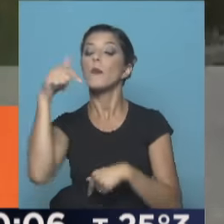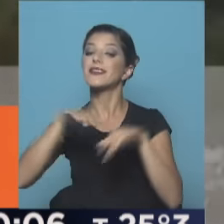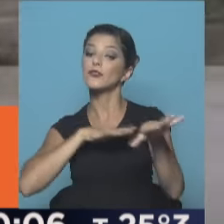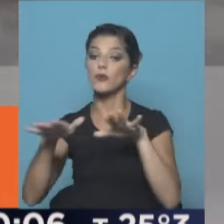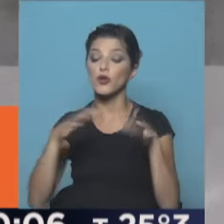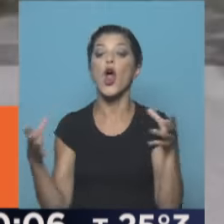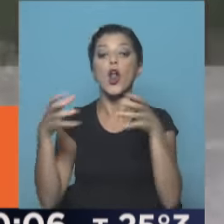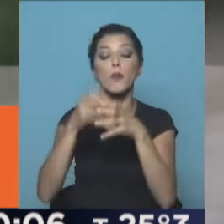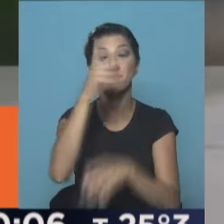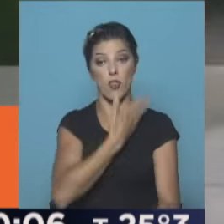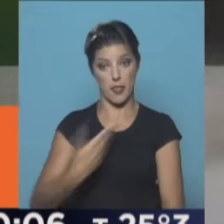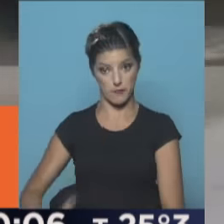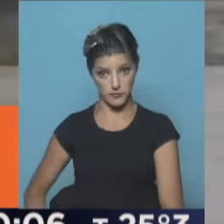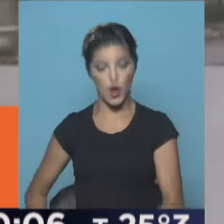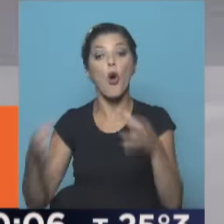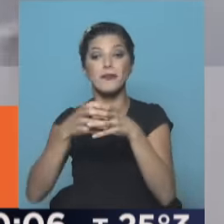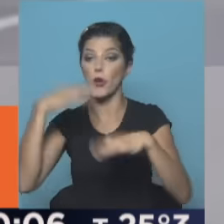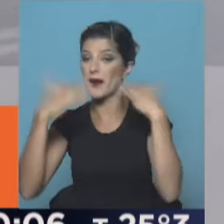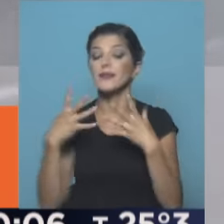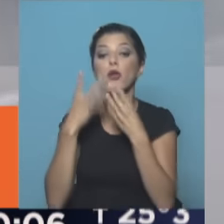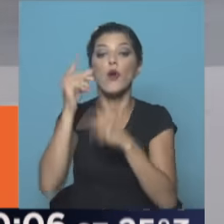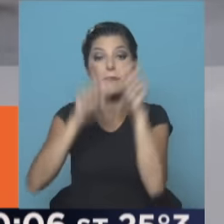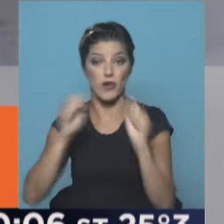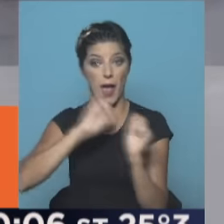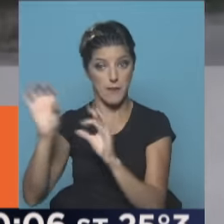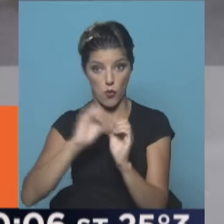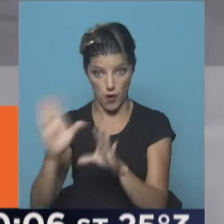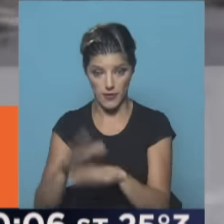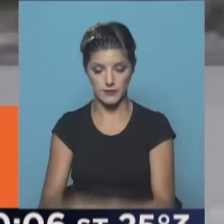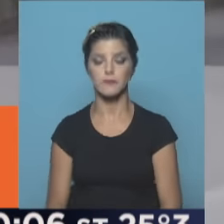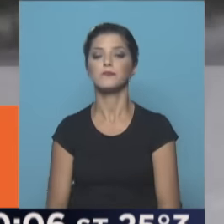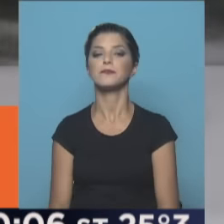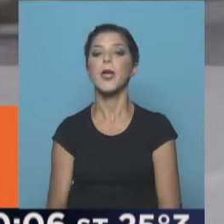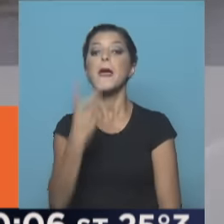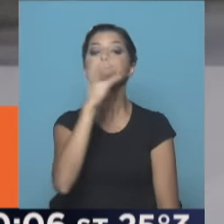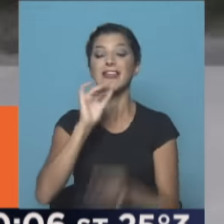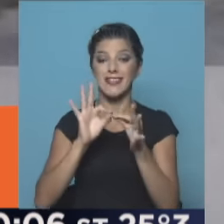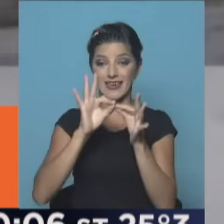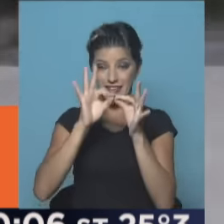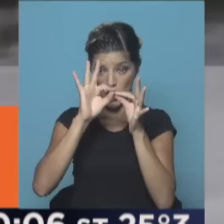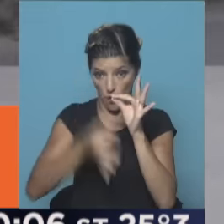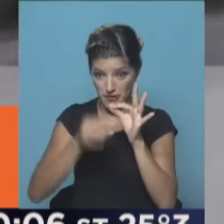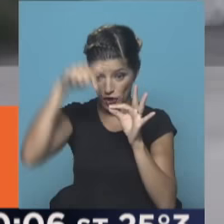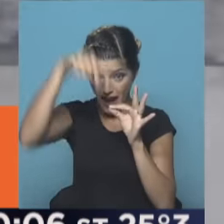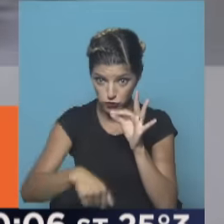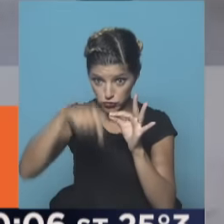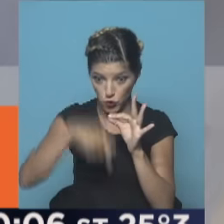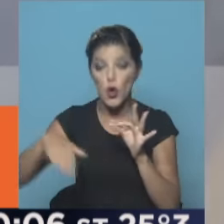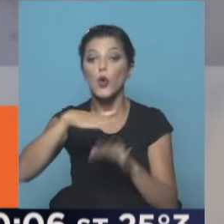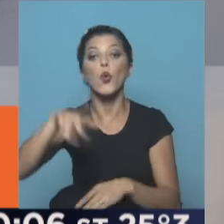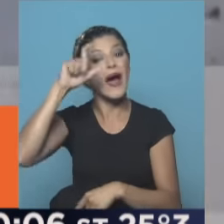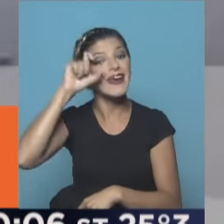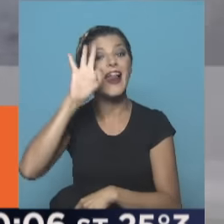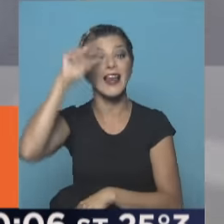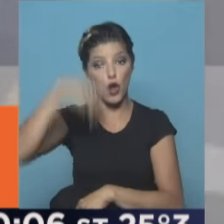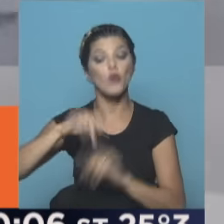un comité de emergencia para atender a los afectados. 20 kilómetros al sur, en una localidad que se llama León, también se produjo